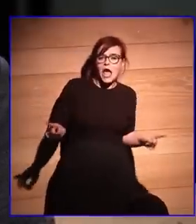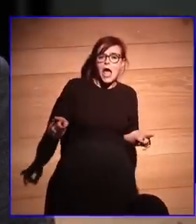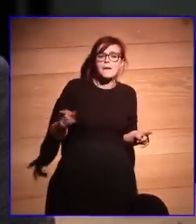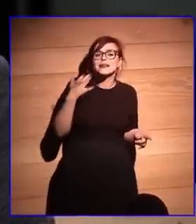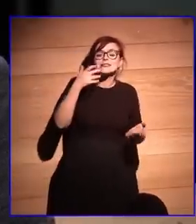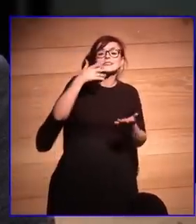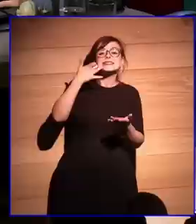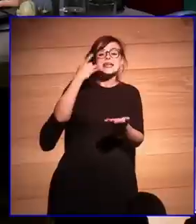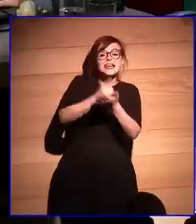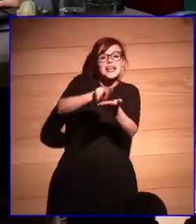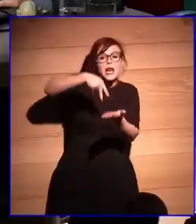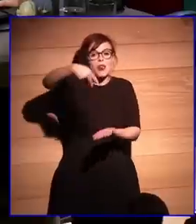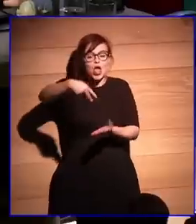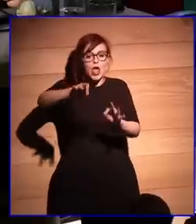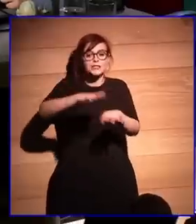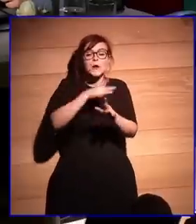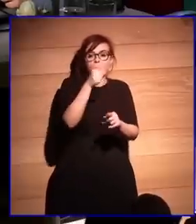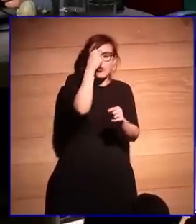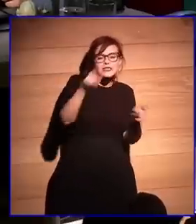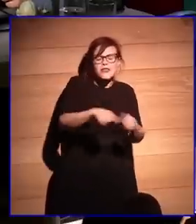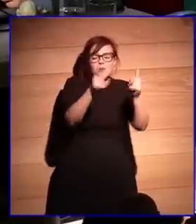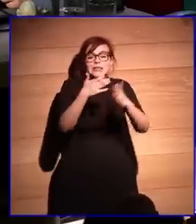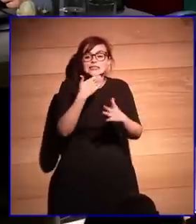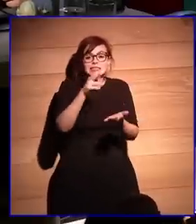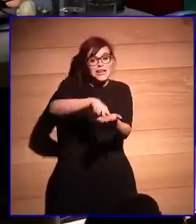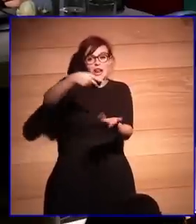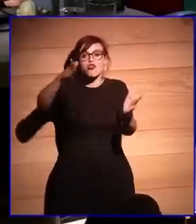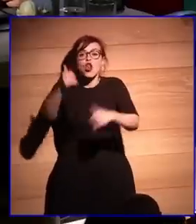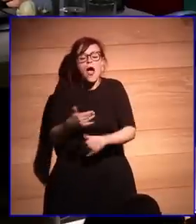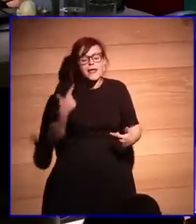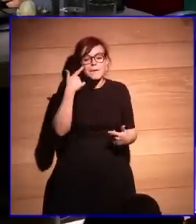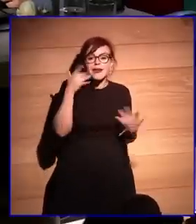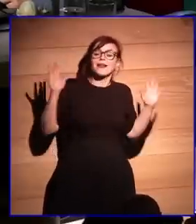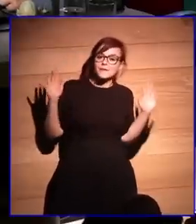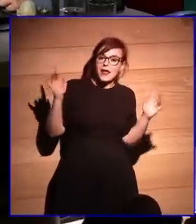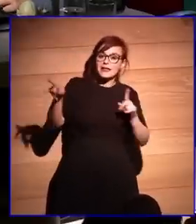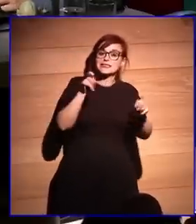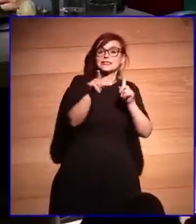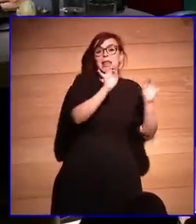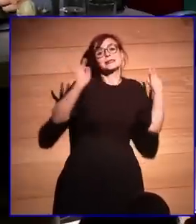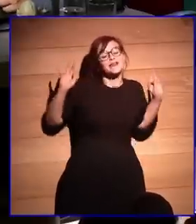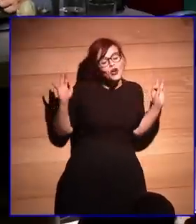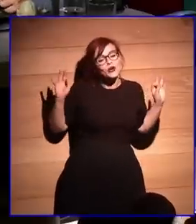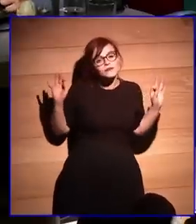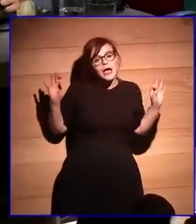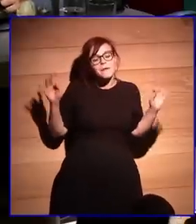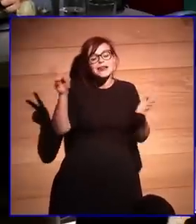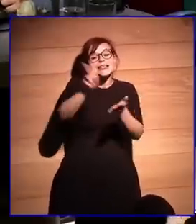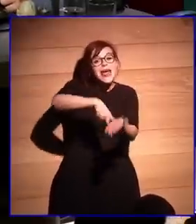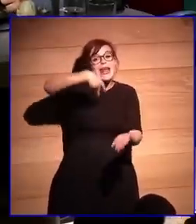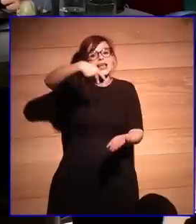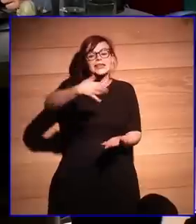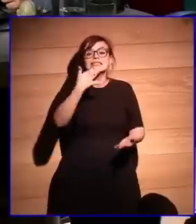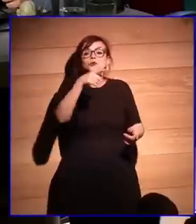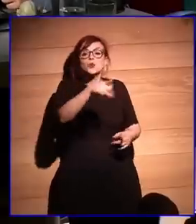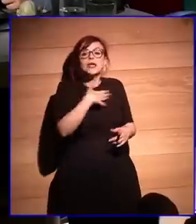hay reencarnación... Te reencarnas, seas budista o no. Y si no hay reencarnación, ya puedes ser budista. Reencarnación selectiva. Error. Te reencarnas si